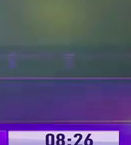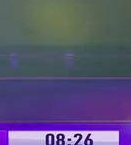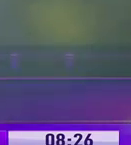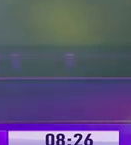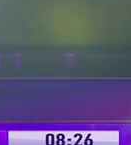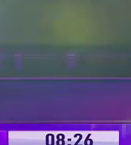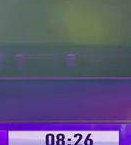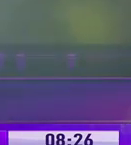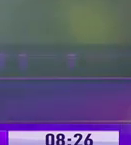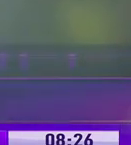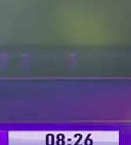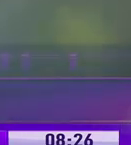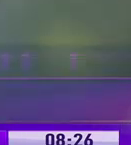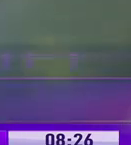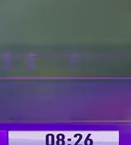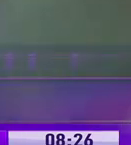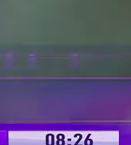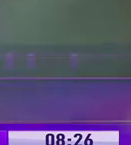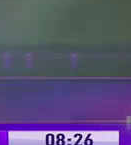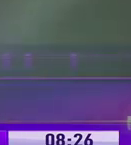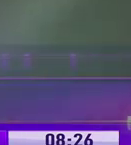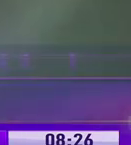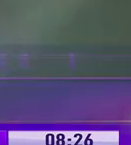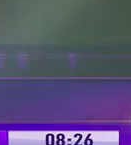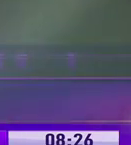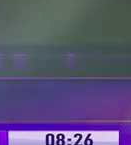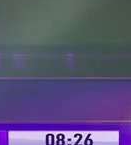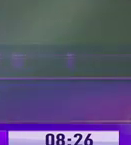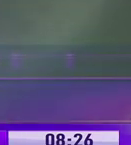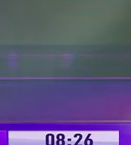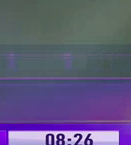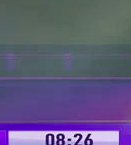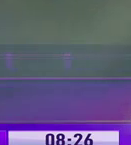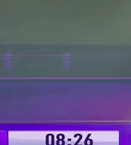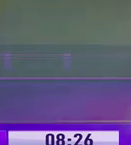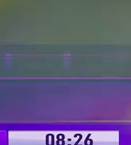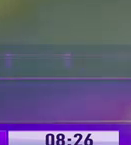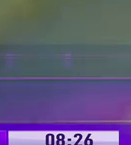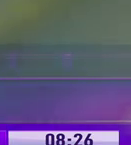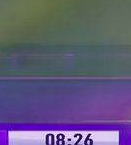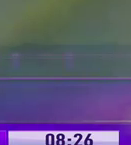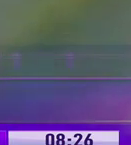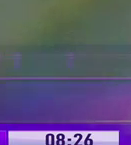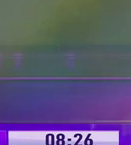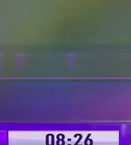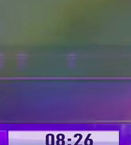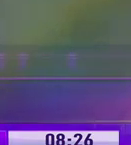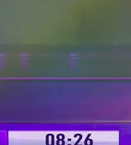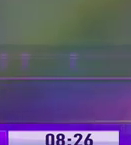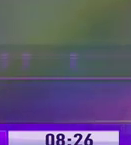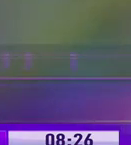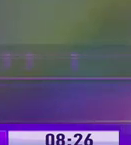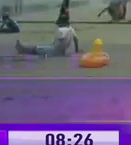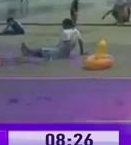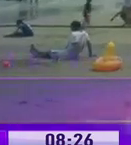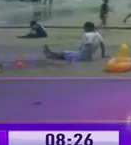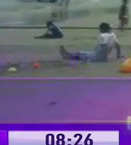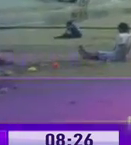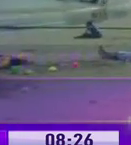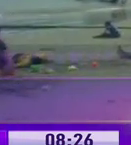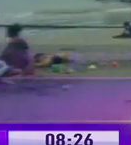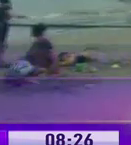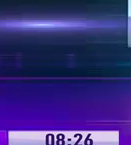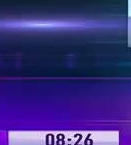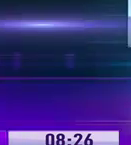desmanes en las playas y también la cantidad de basura que se vio ahí en estas playas. Además, hay